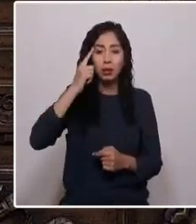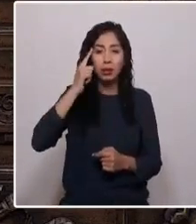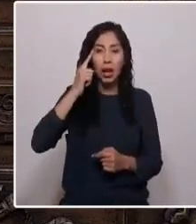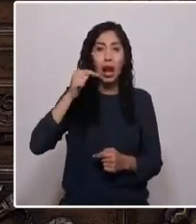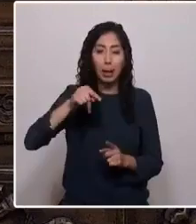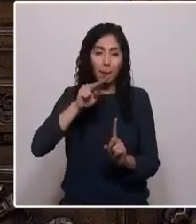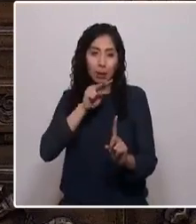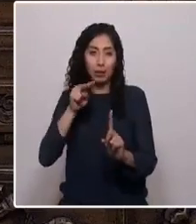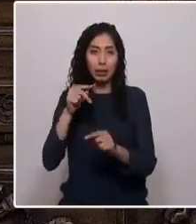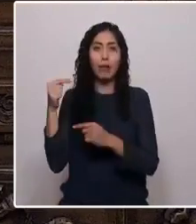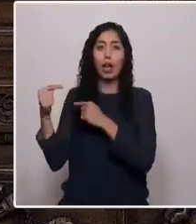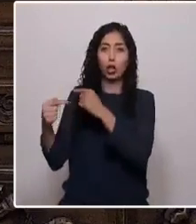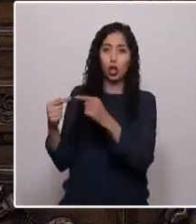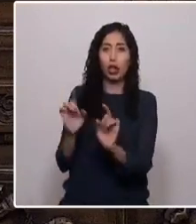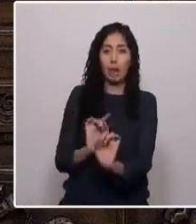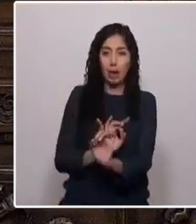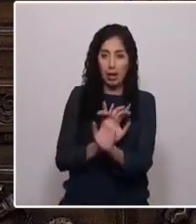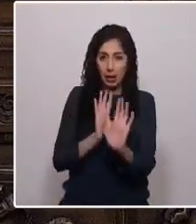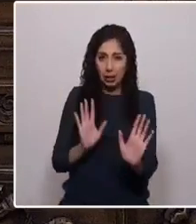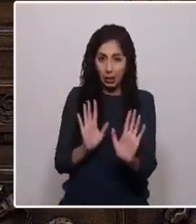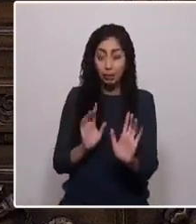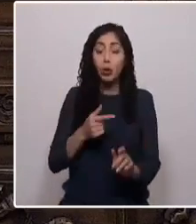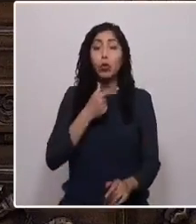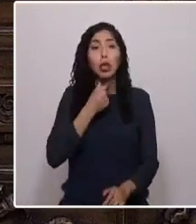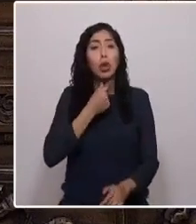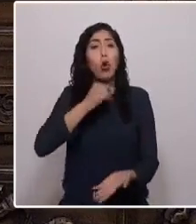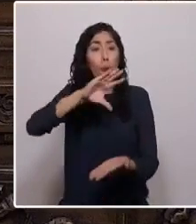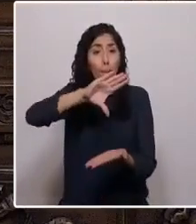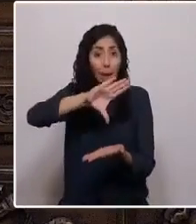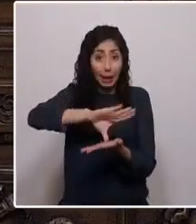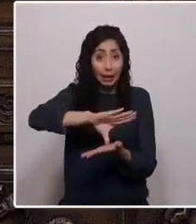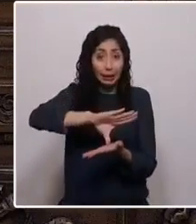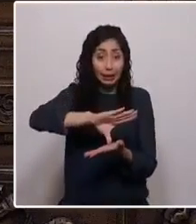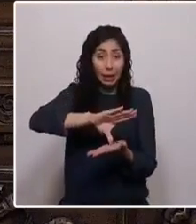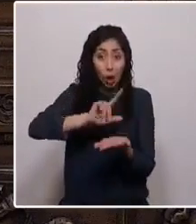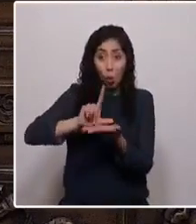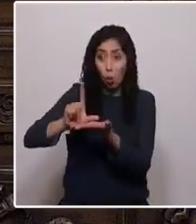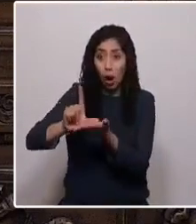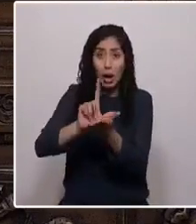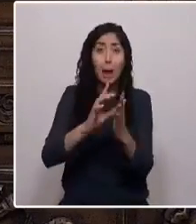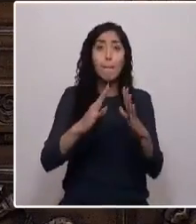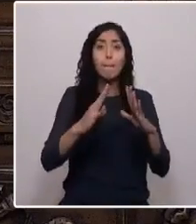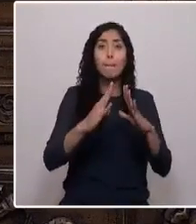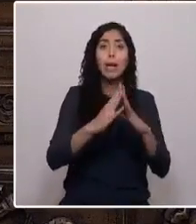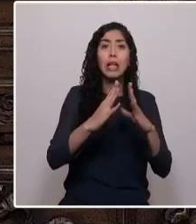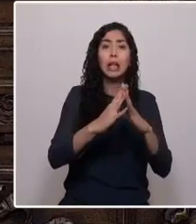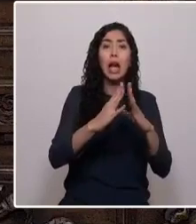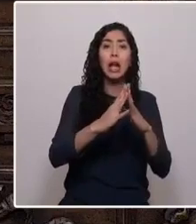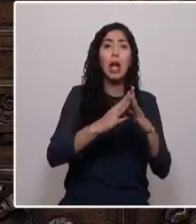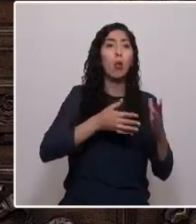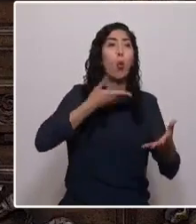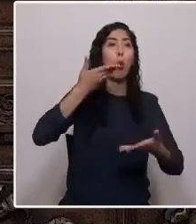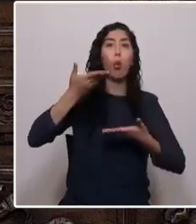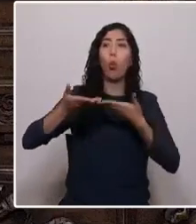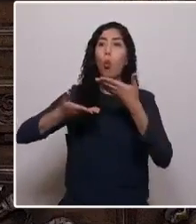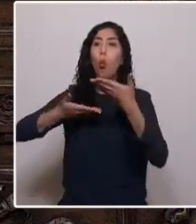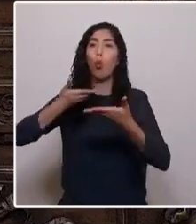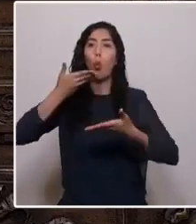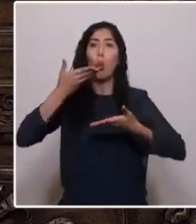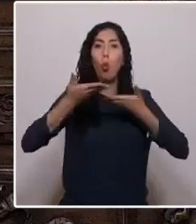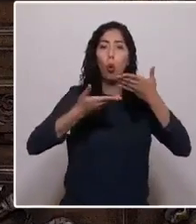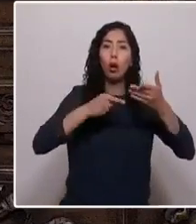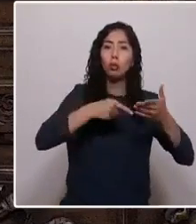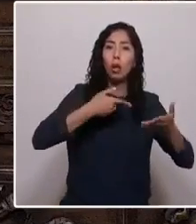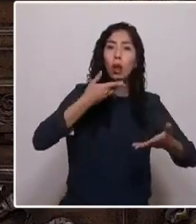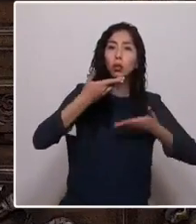emergente. Quiero un país donde en los recintos militares no se cante la canción Libre de Nino Bravo, cuya letra se hizo pensando en un